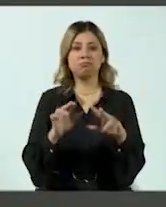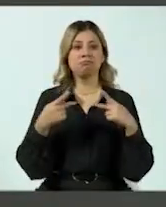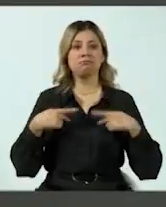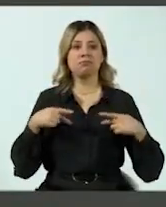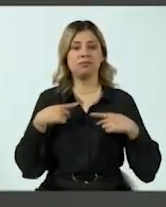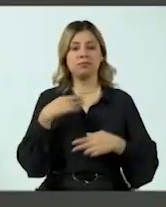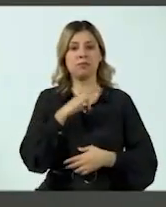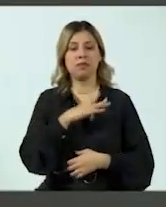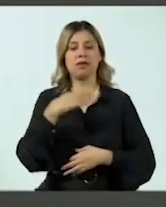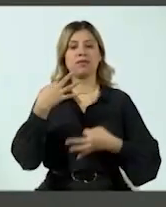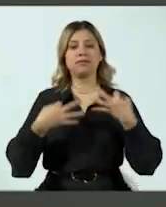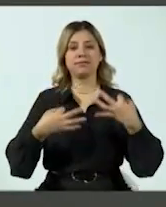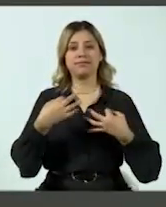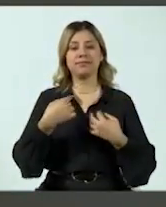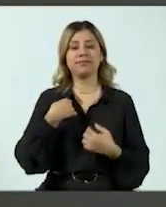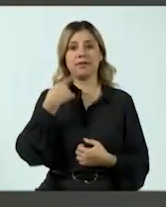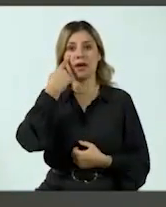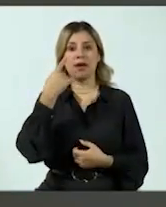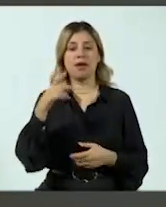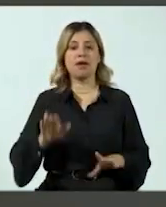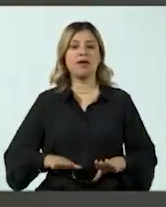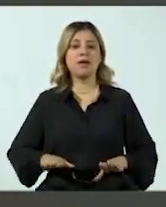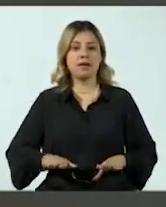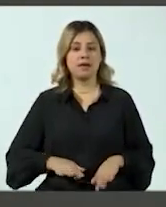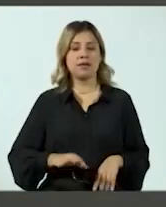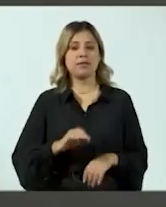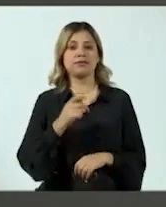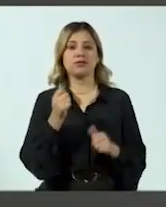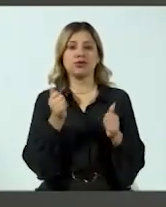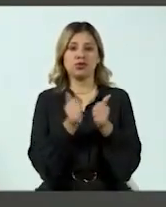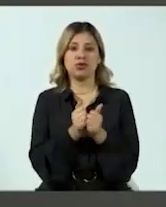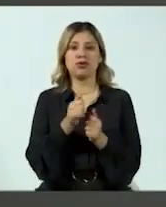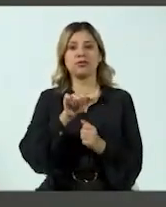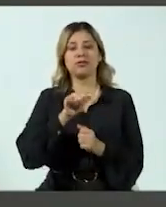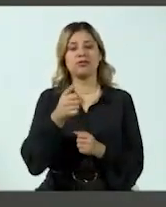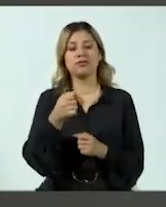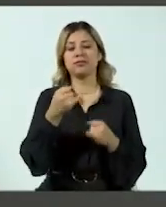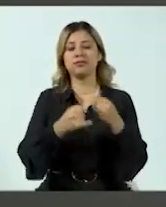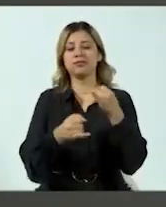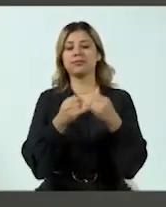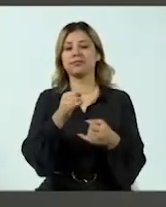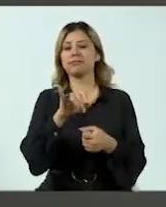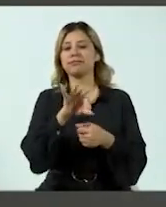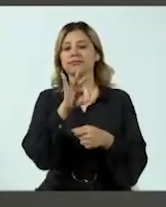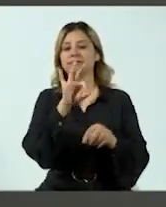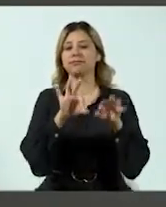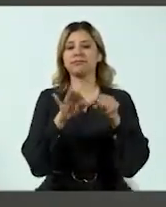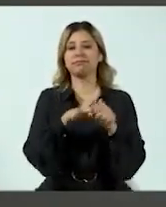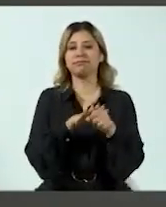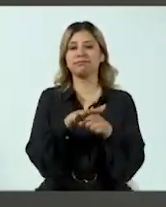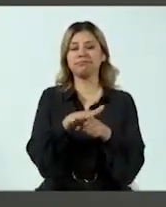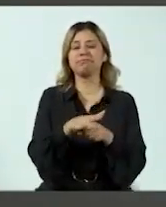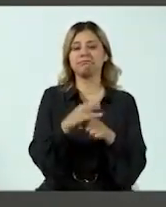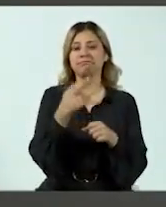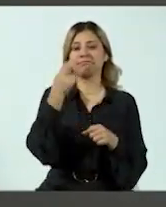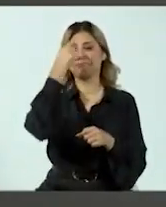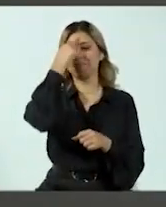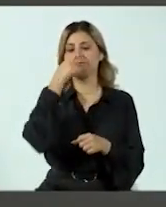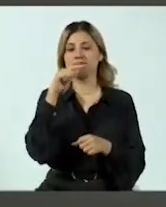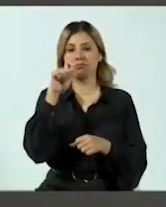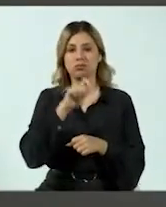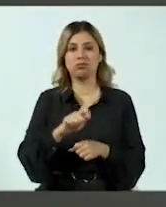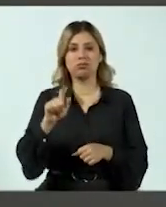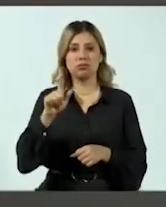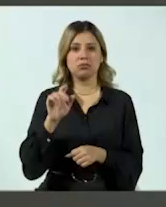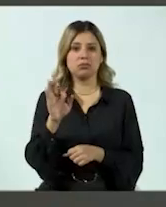puedan justamente Mostrar su talento con otro Jurado calificador Que eh También serán profesionales ya